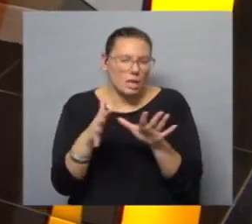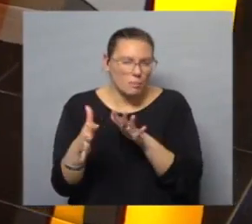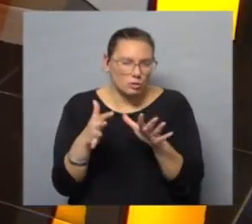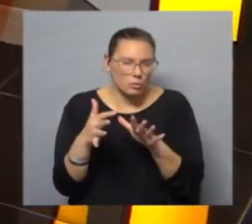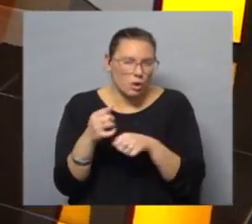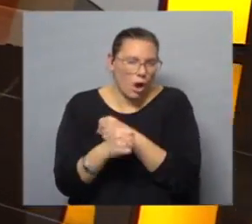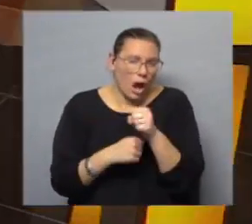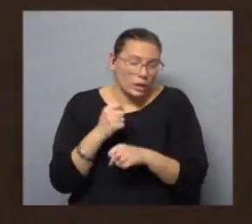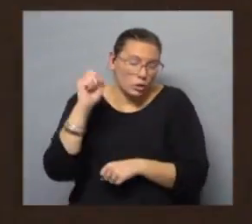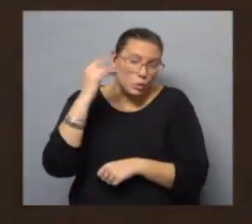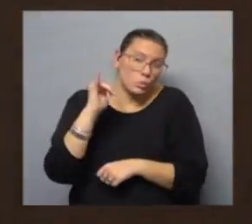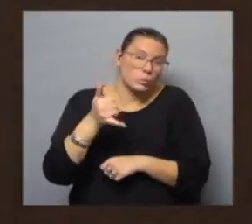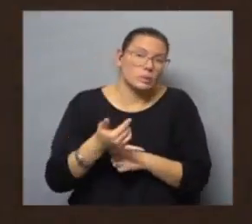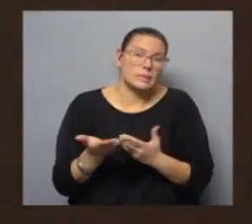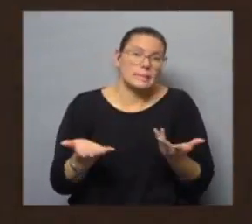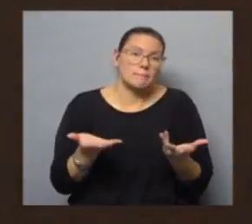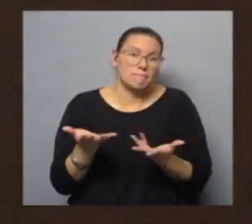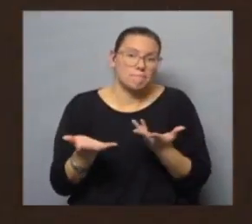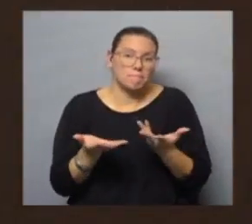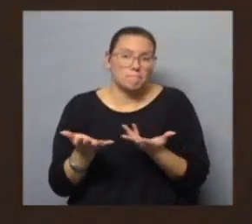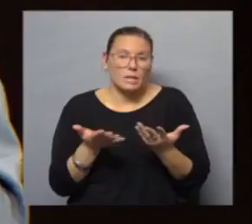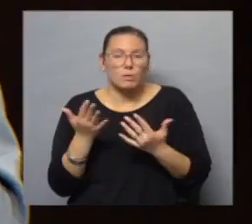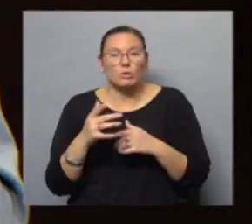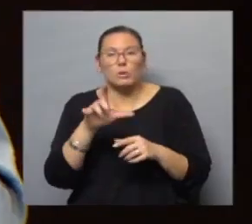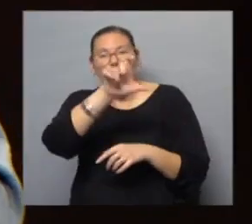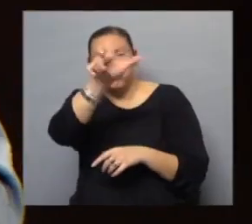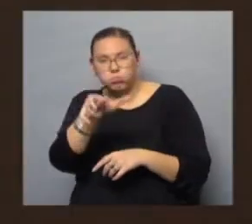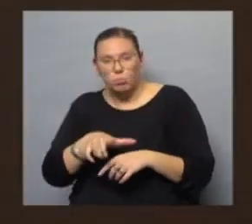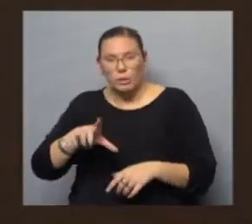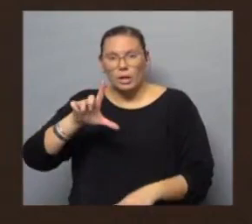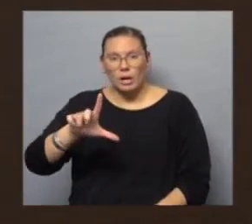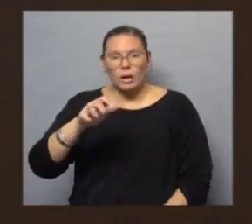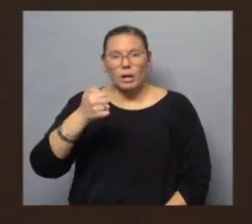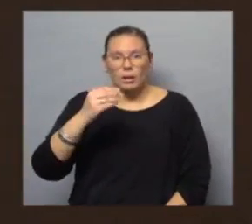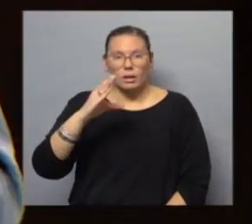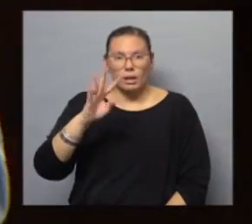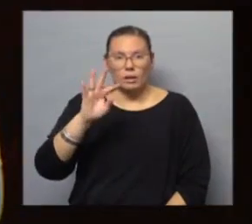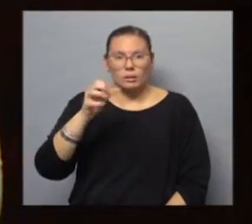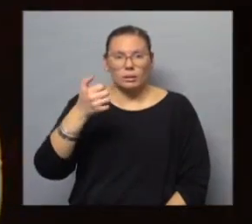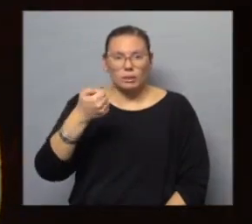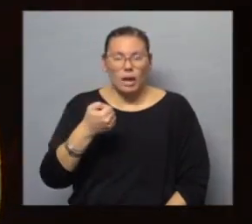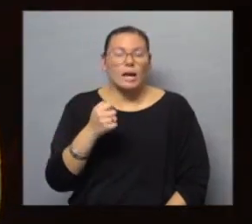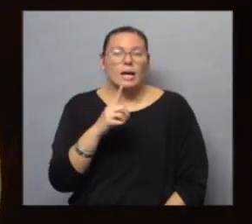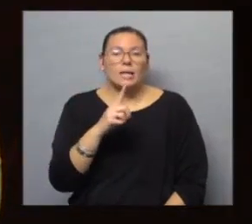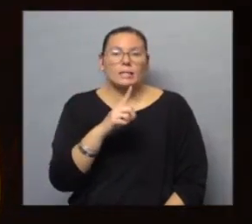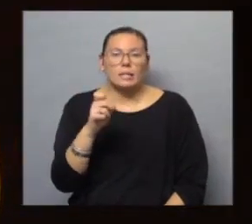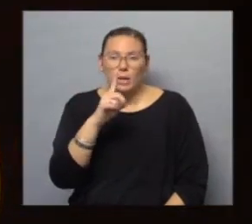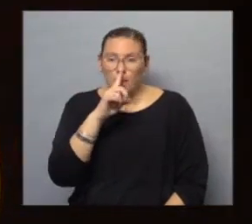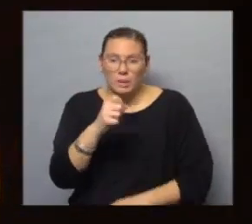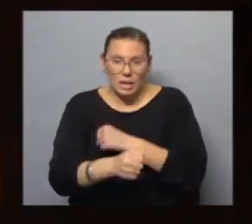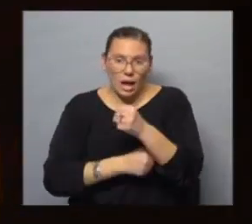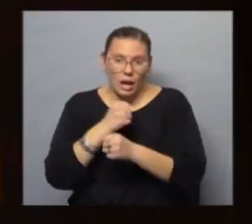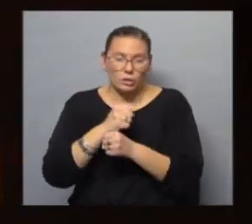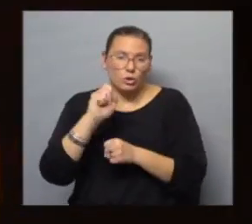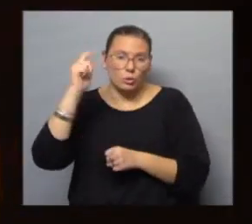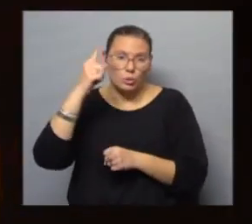luz. Bueno, digamos, la Vía Láctea, por ejemplo. 100.000 años luz. O sea que hay 1.000 años luz